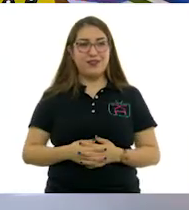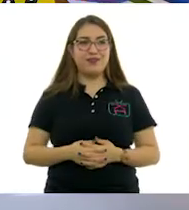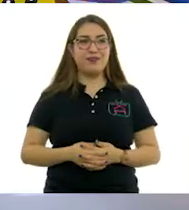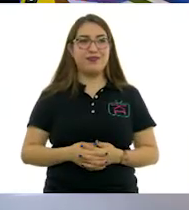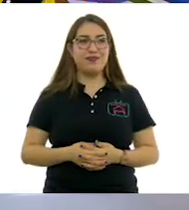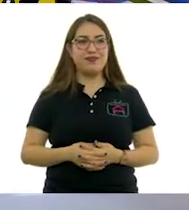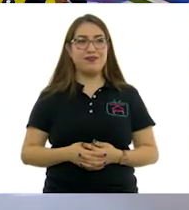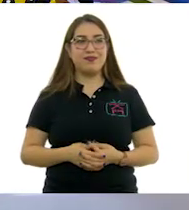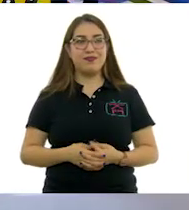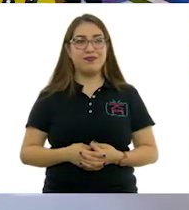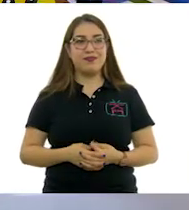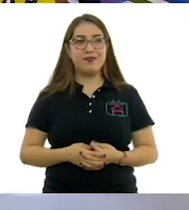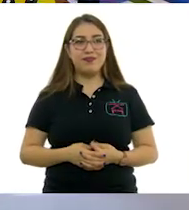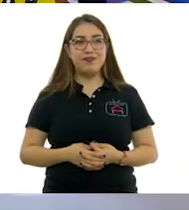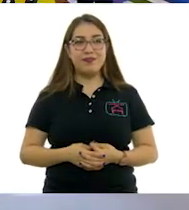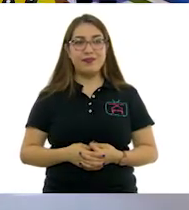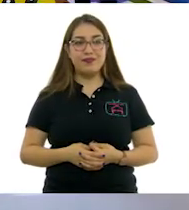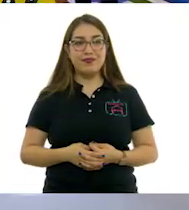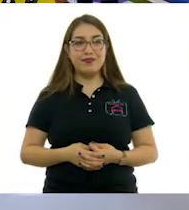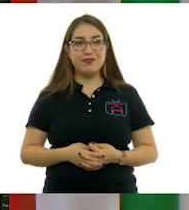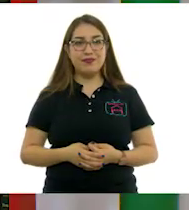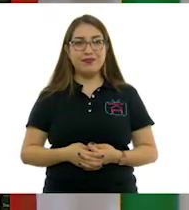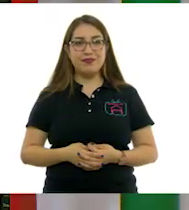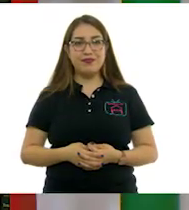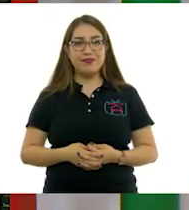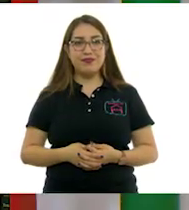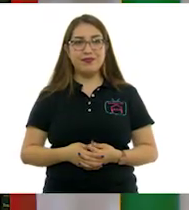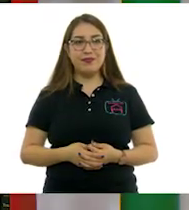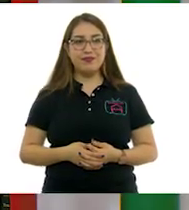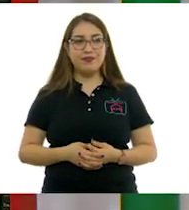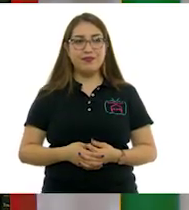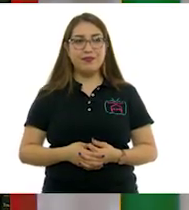Este libro se ve muy bonito. Vamos a ver.